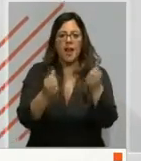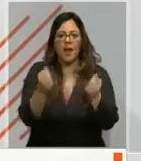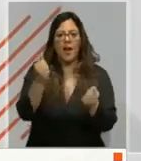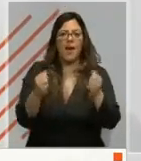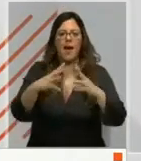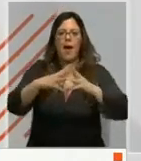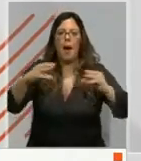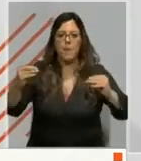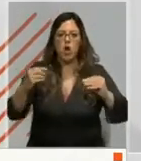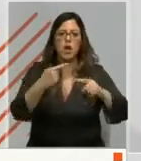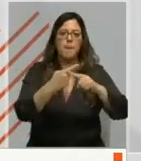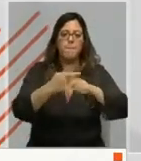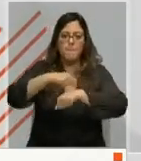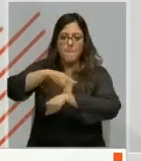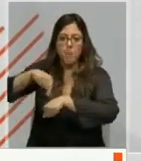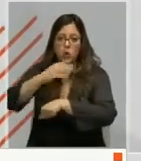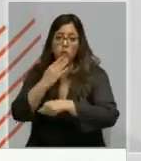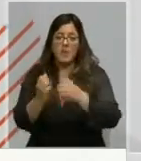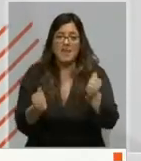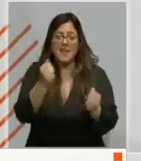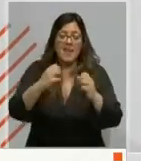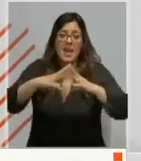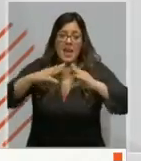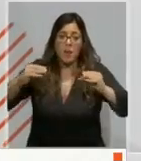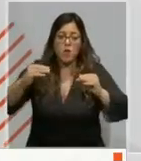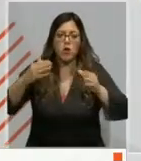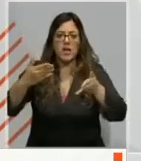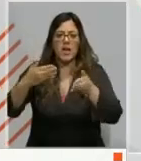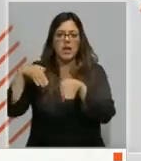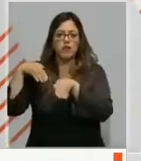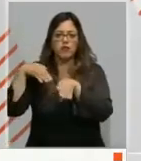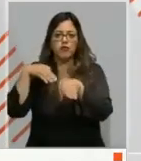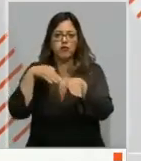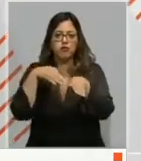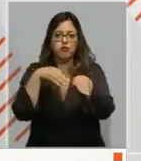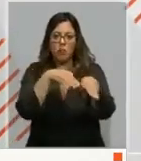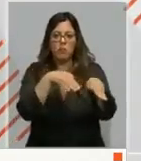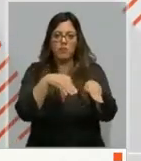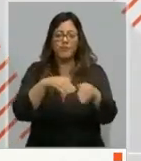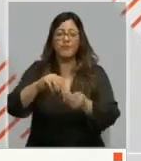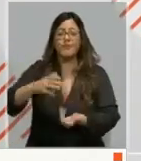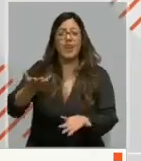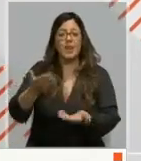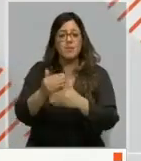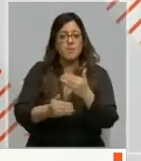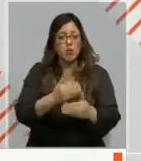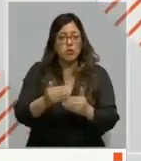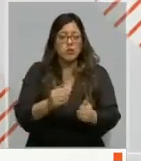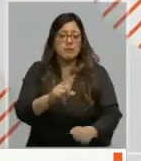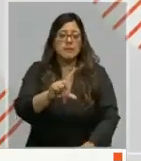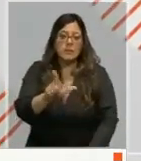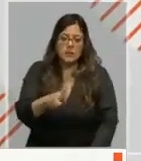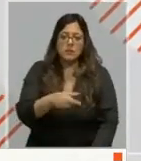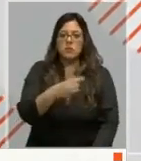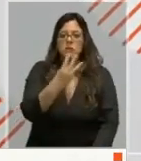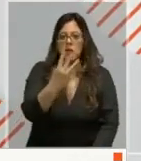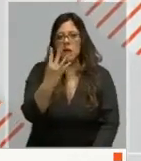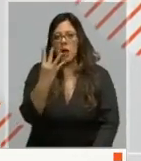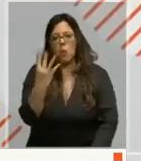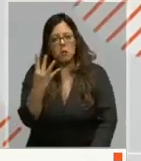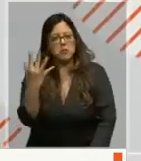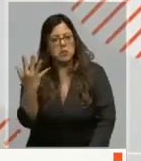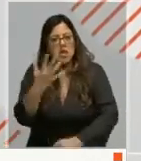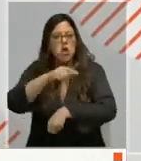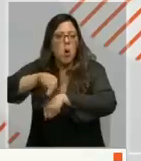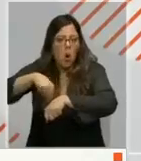por hora y además los camiones tienen que hacer fila para poder hacerlo. Así que es un proceso que puede tardar entre unas 4 a 5 horas, lo que está haciendo,